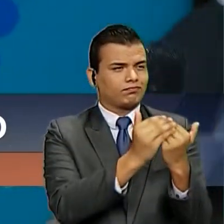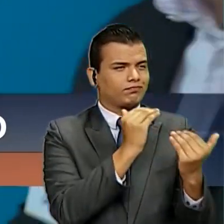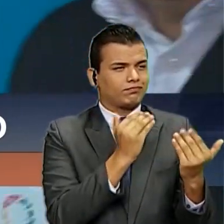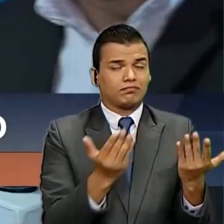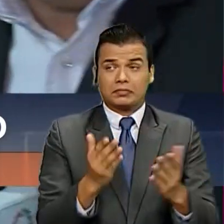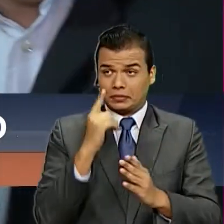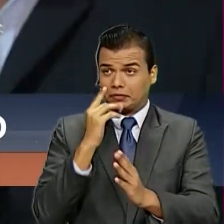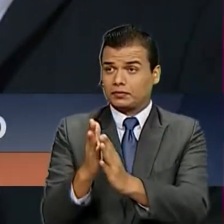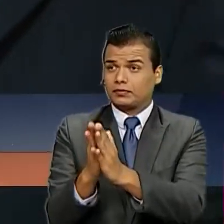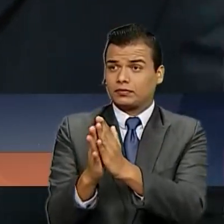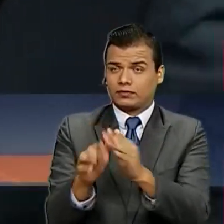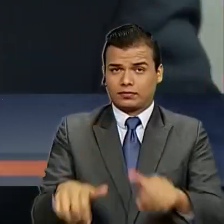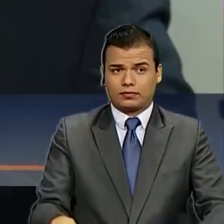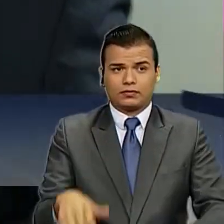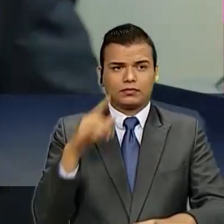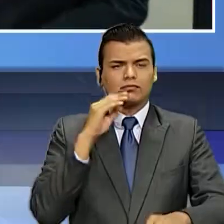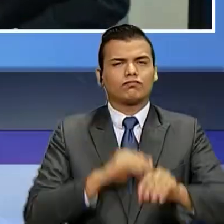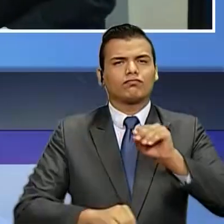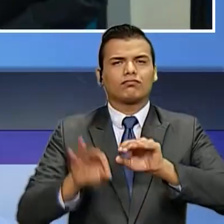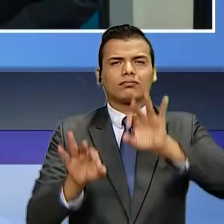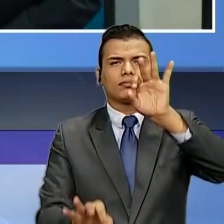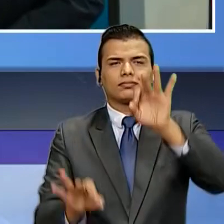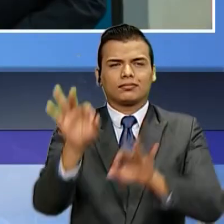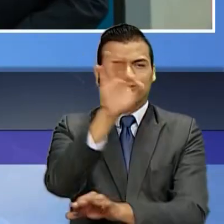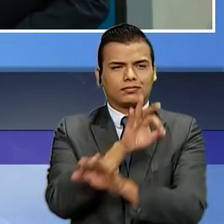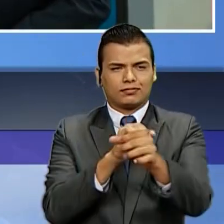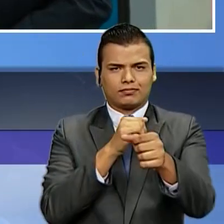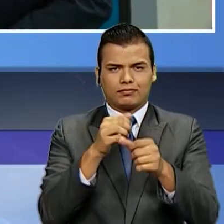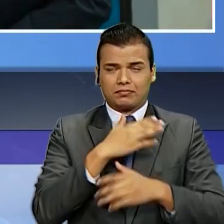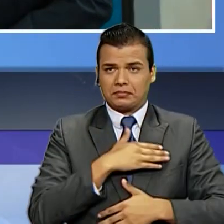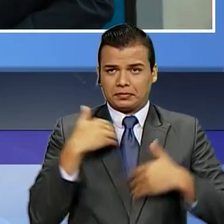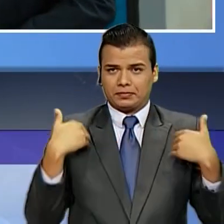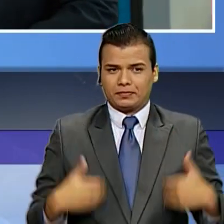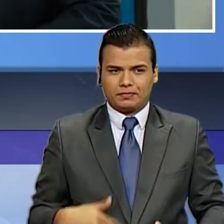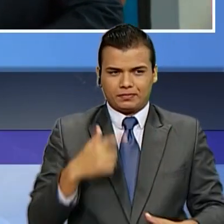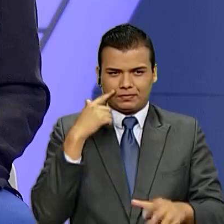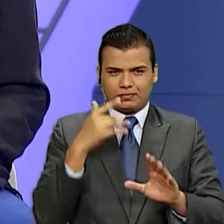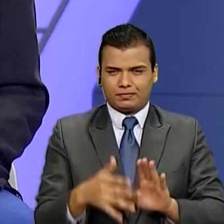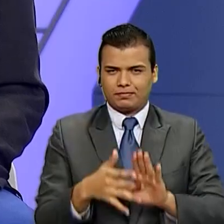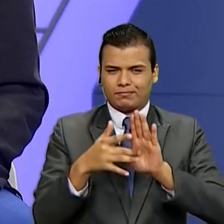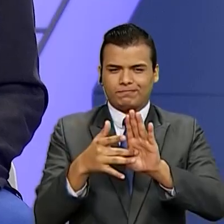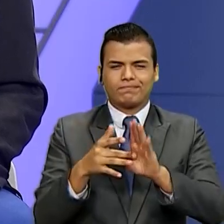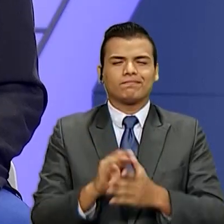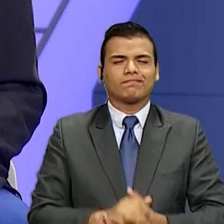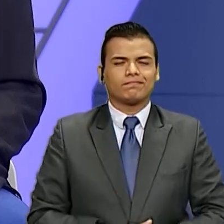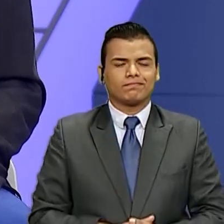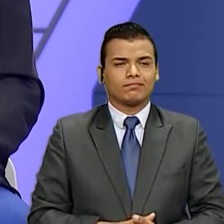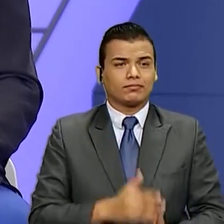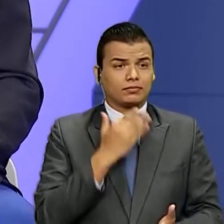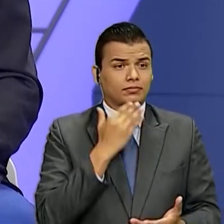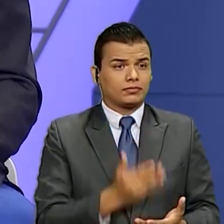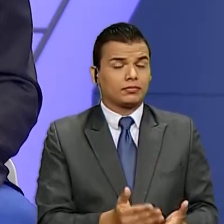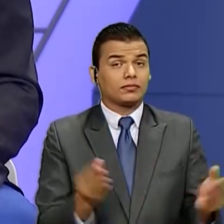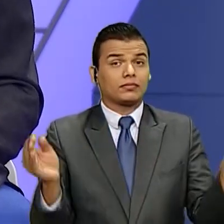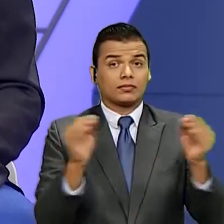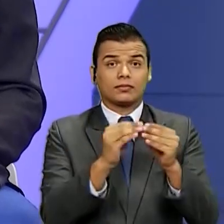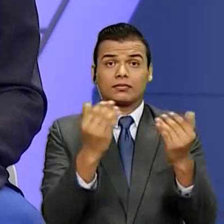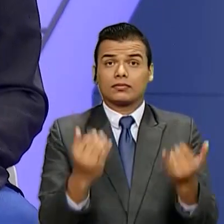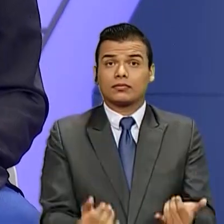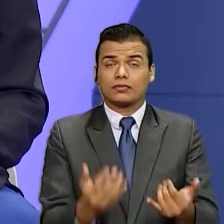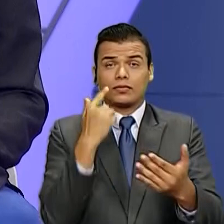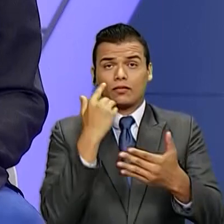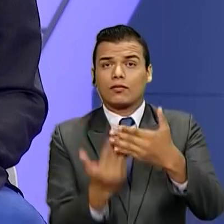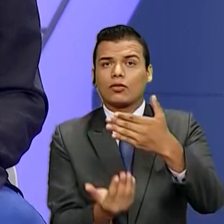De la información desde la sala de reacción de Telepacífico Noticias con Óscar López Noguera. Muchas gracias, Óscar. Y llegamos a nuestra